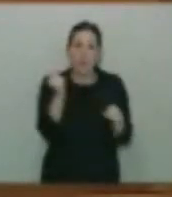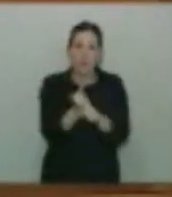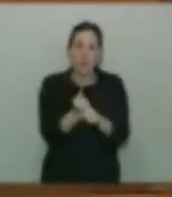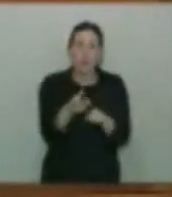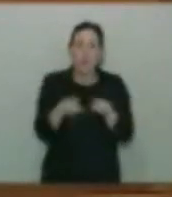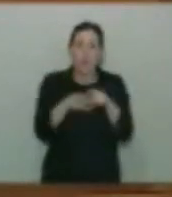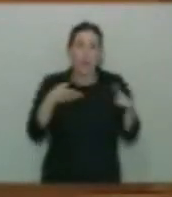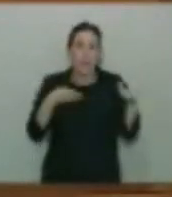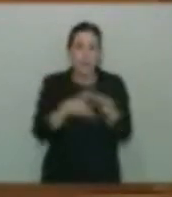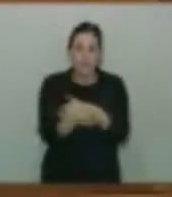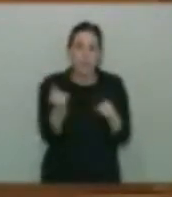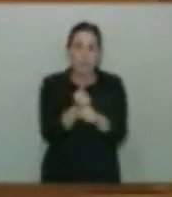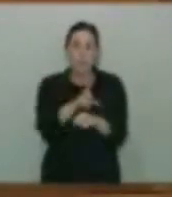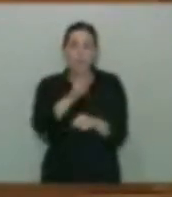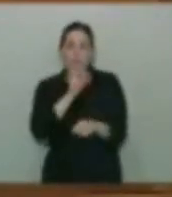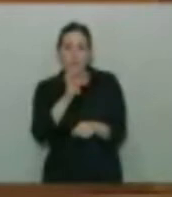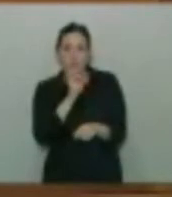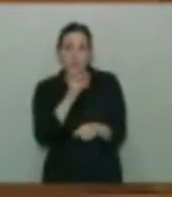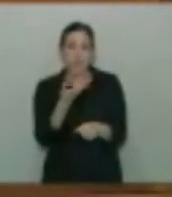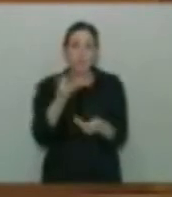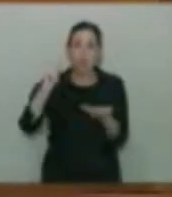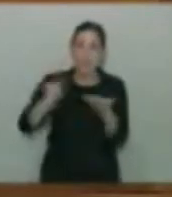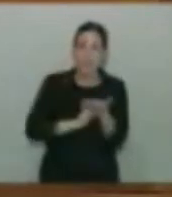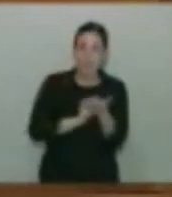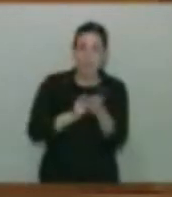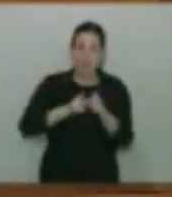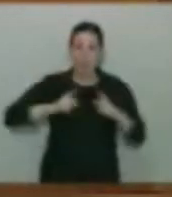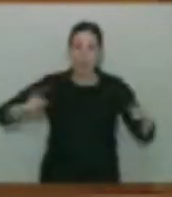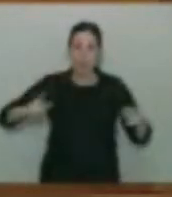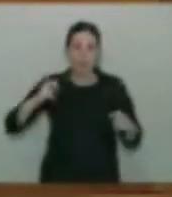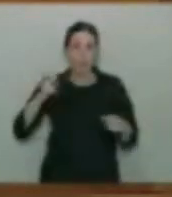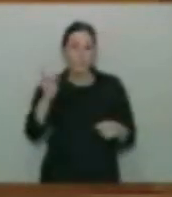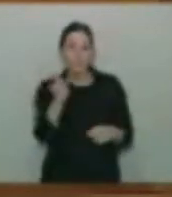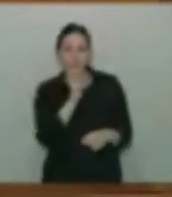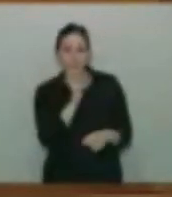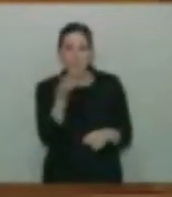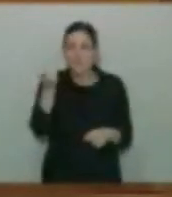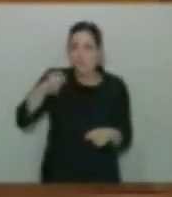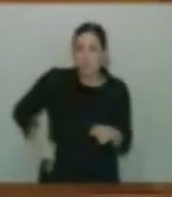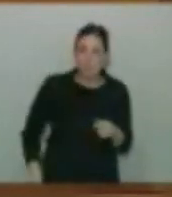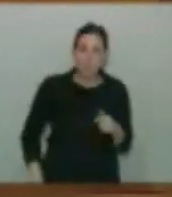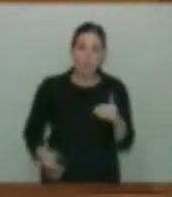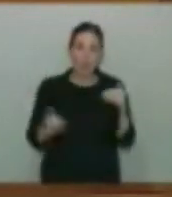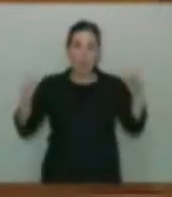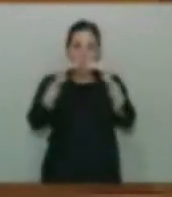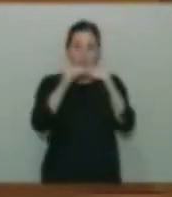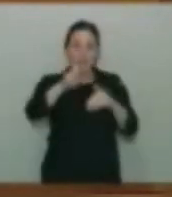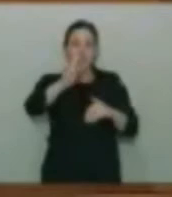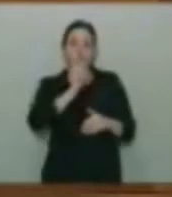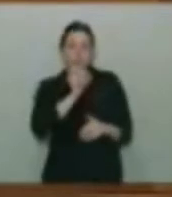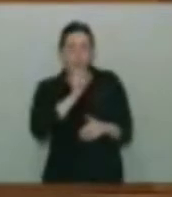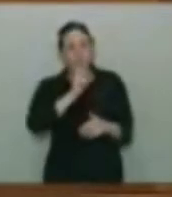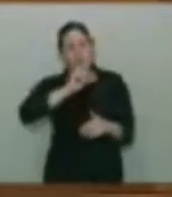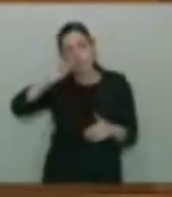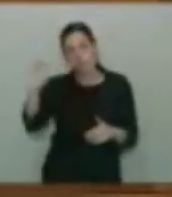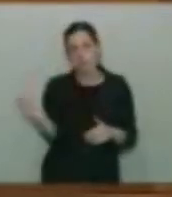para el autoempleo, mayor índice de contratación temporal, menores retribuciones o un inferior acceso a los puestos de decisión. Estos son